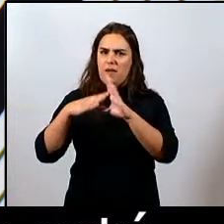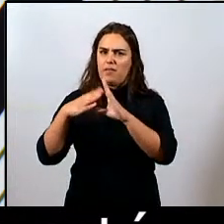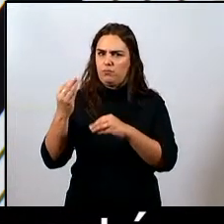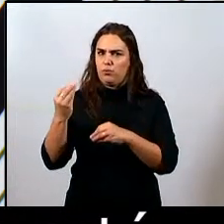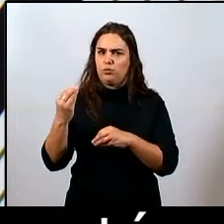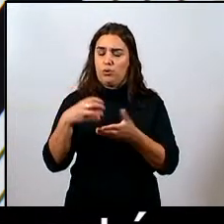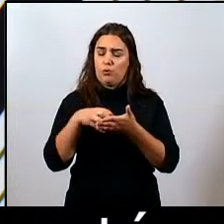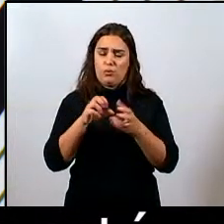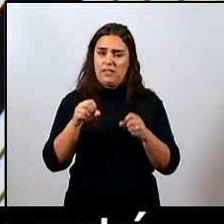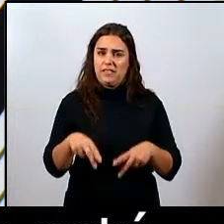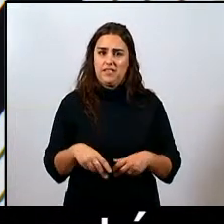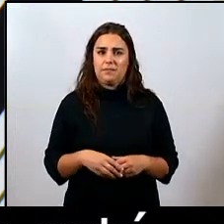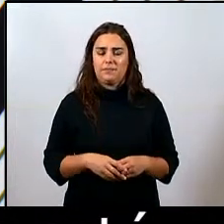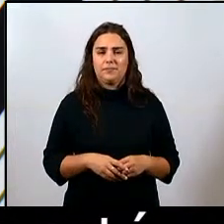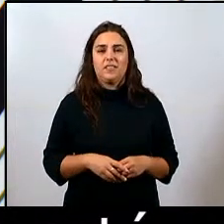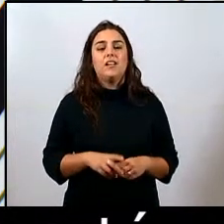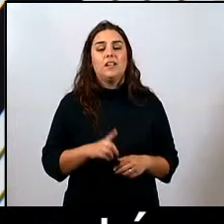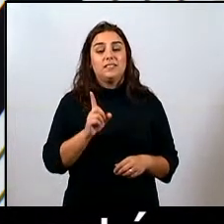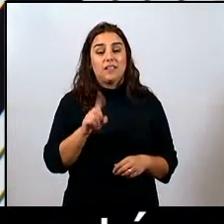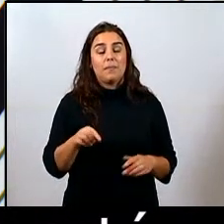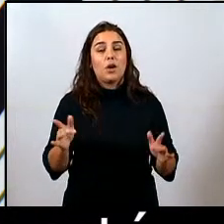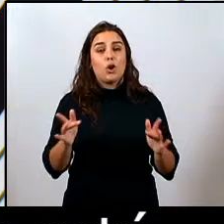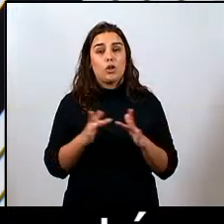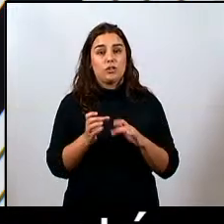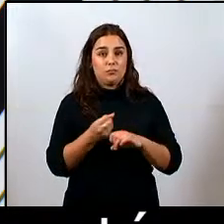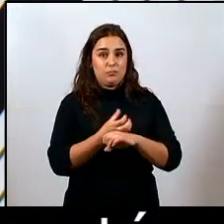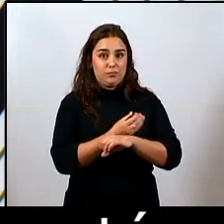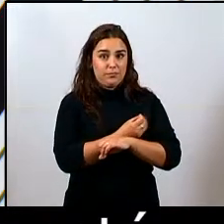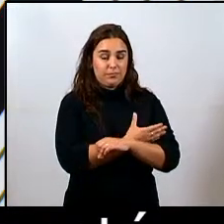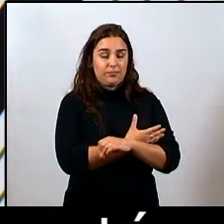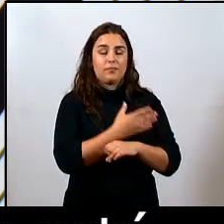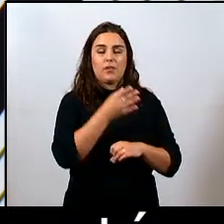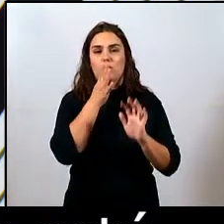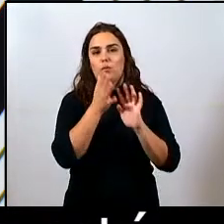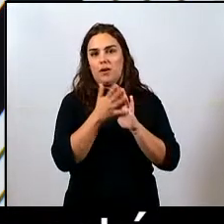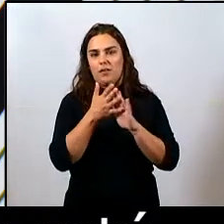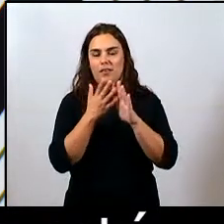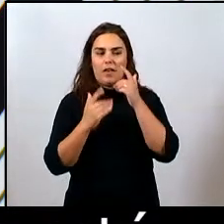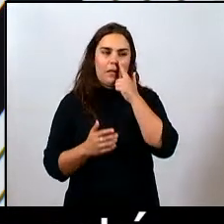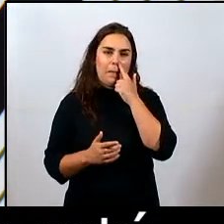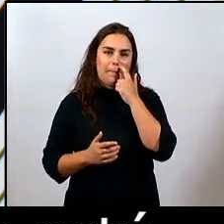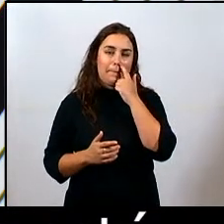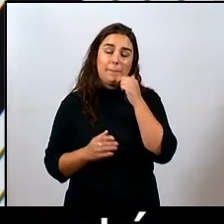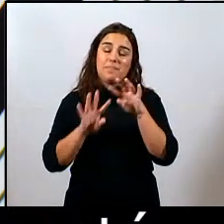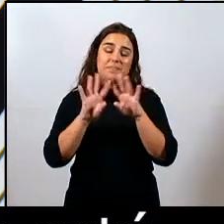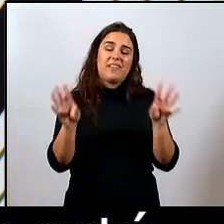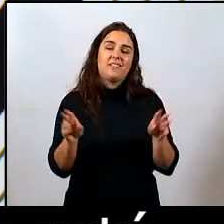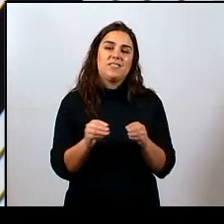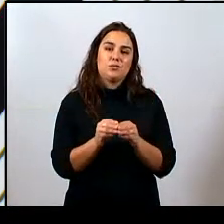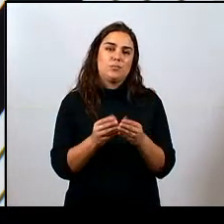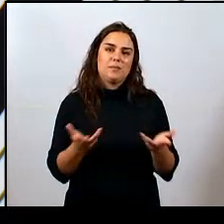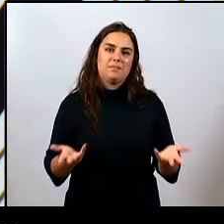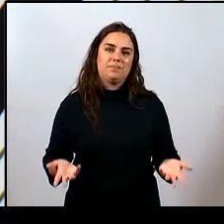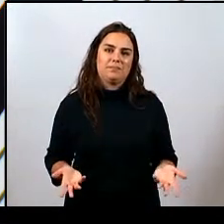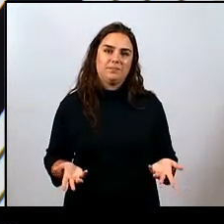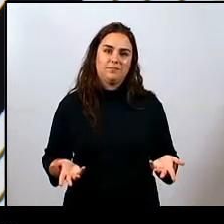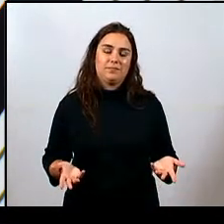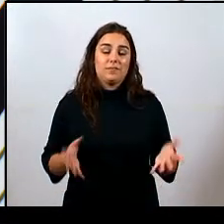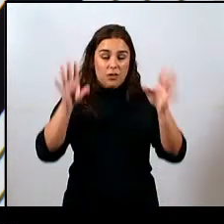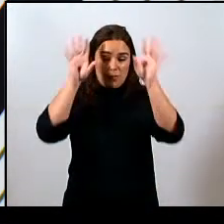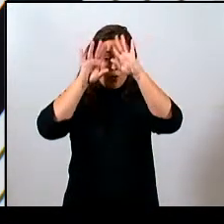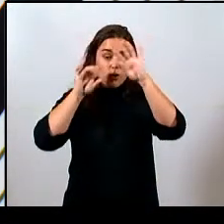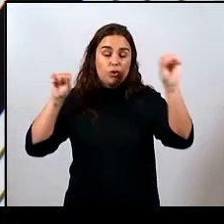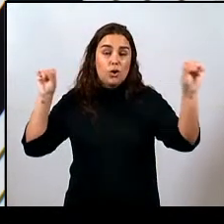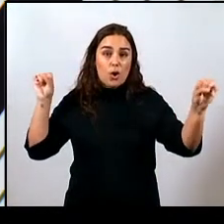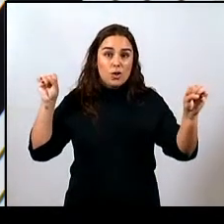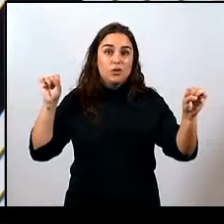ninguna duda. También en esa conexión ferroviaria por alta velocidad. En definitiva, es unos protocolos y